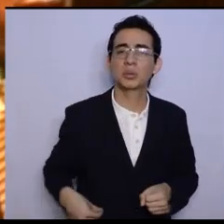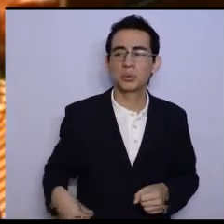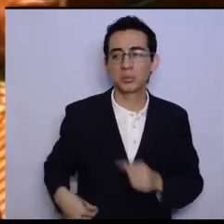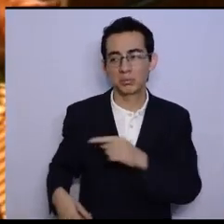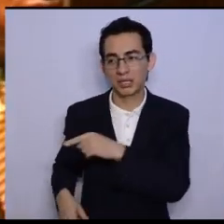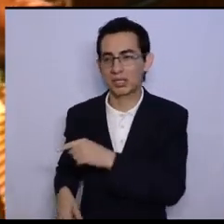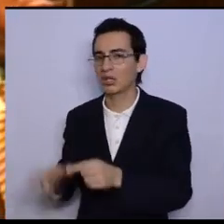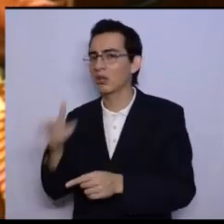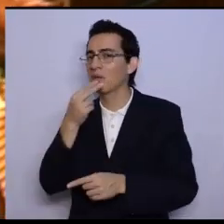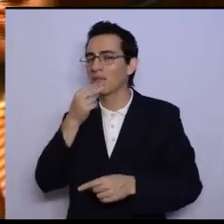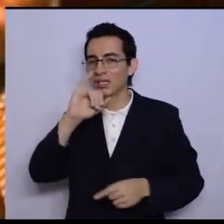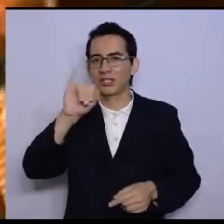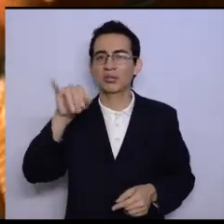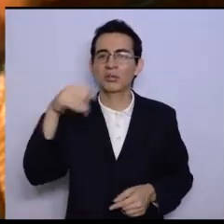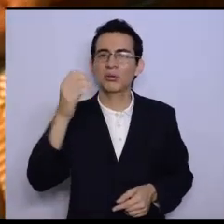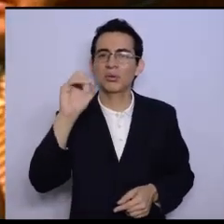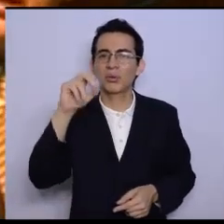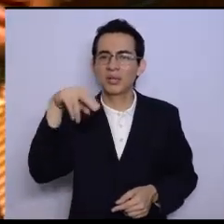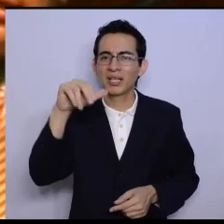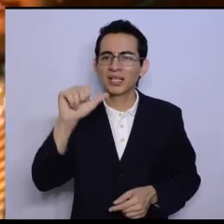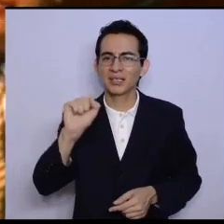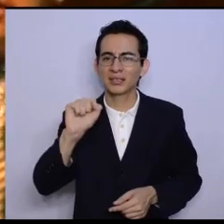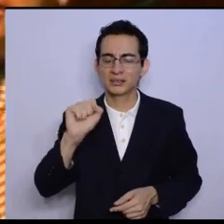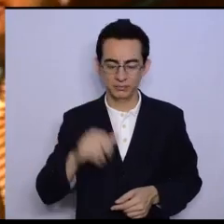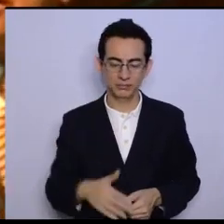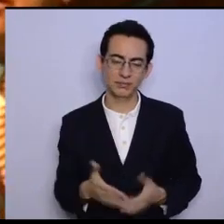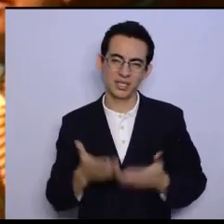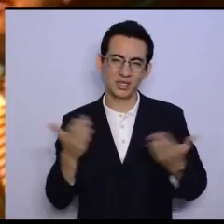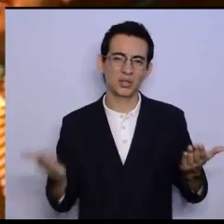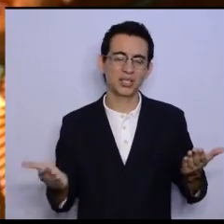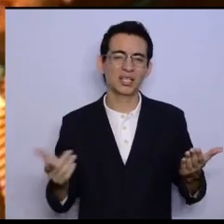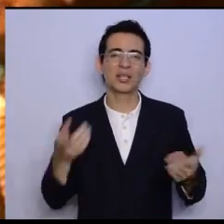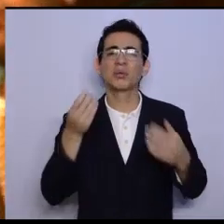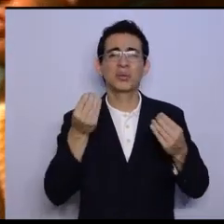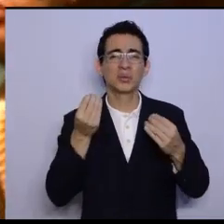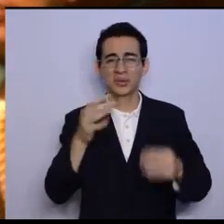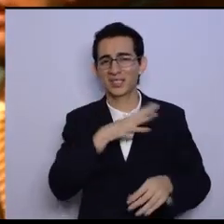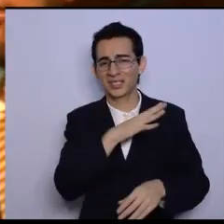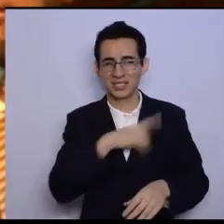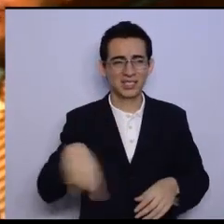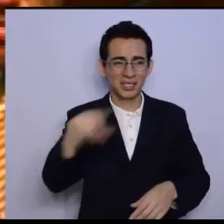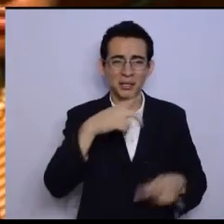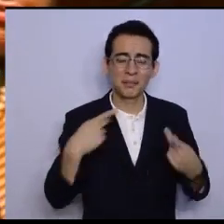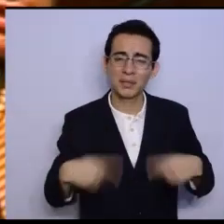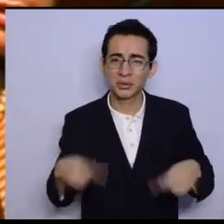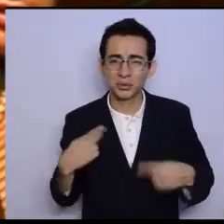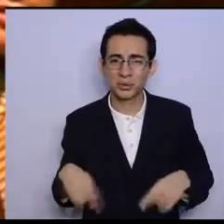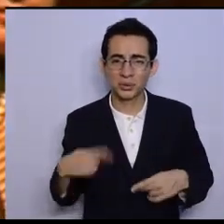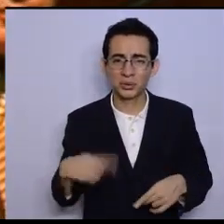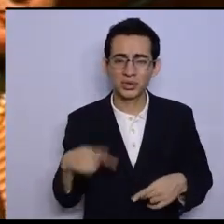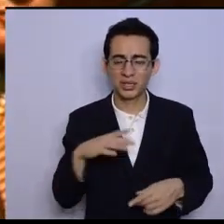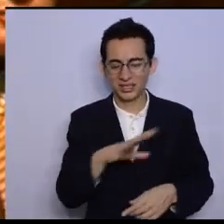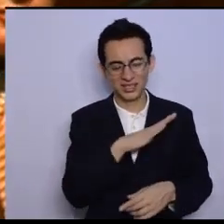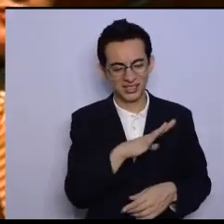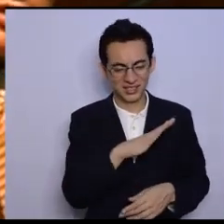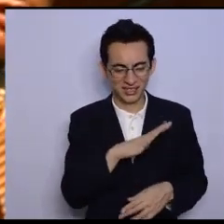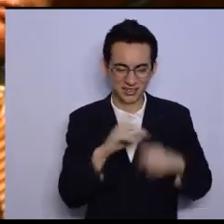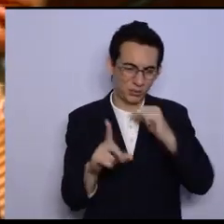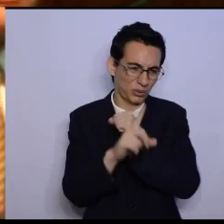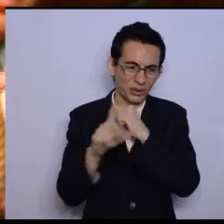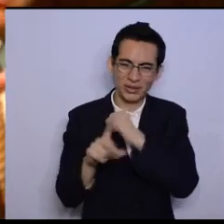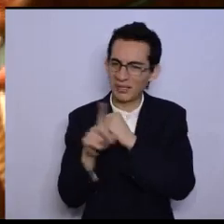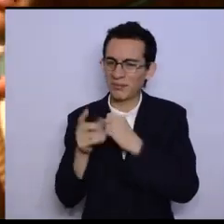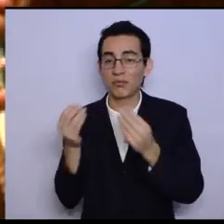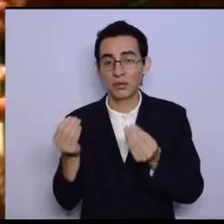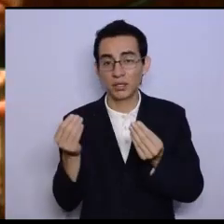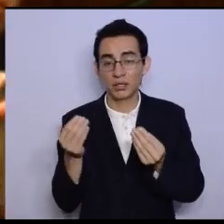Jonás. Muchos tienen tempestad porque no son maleables, son desobedientes,